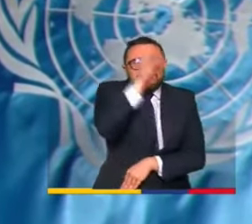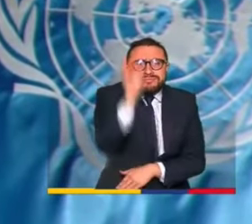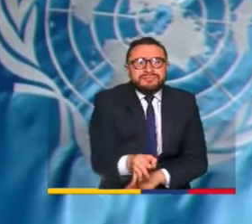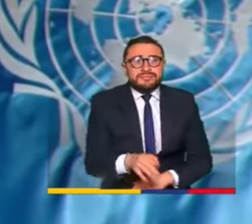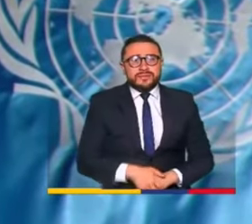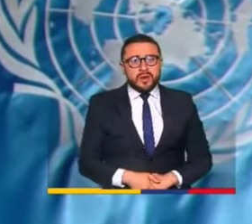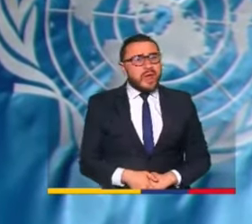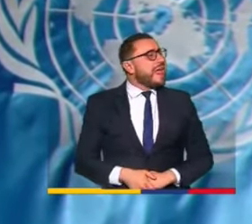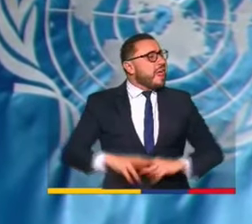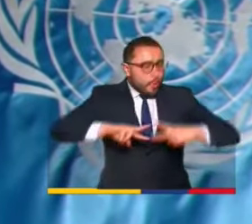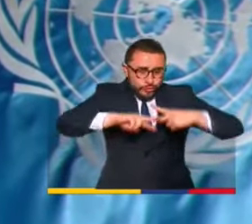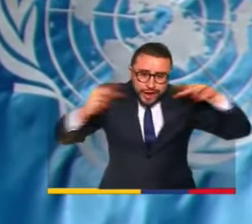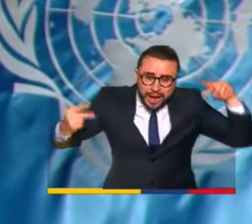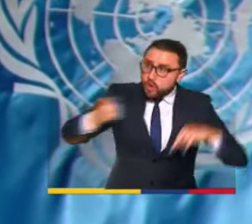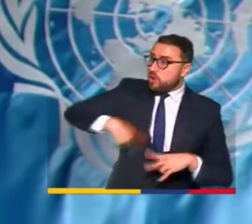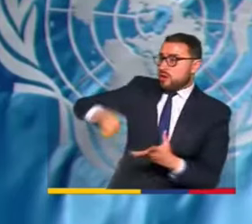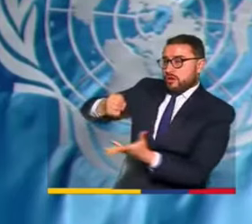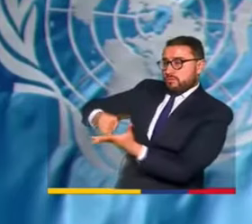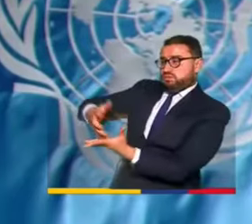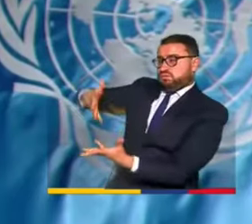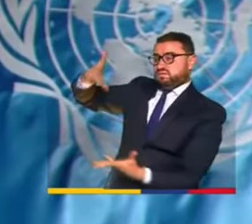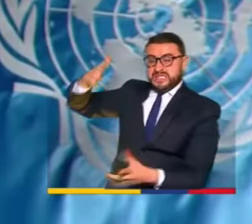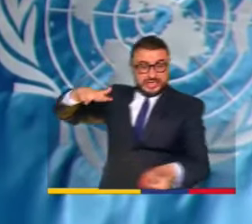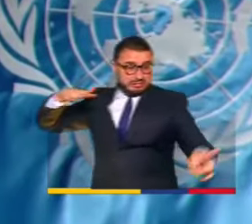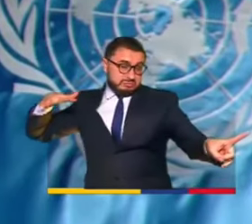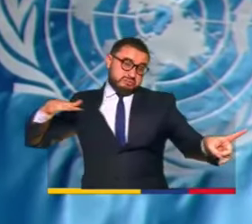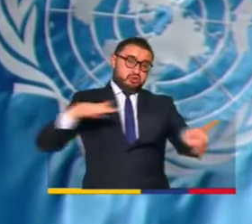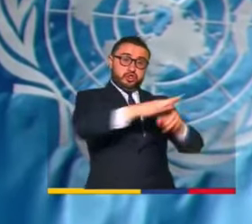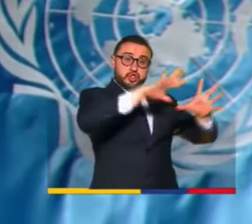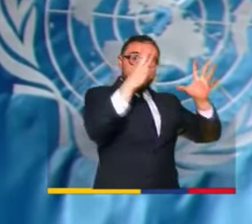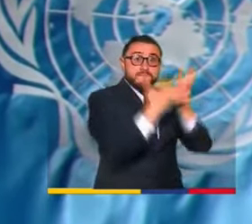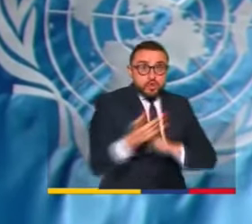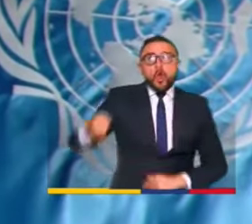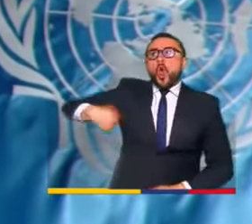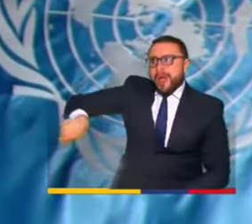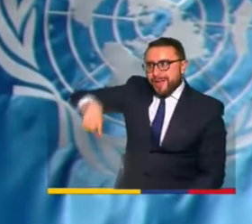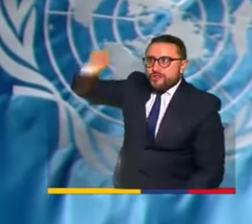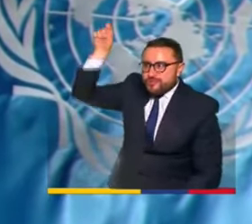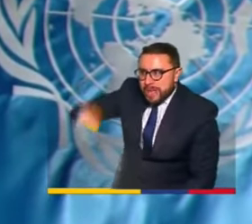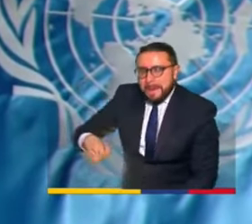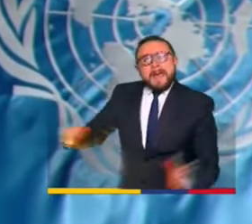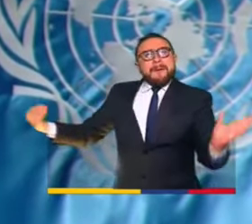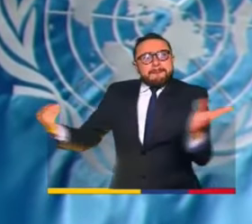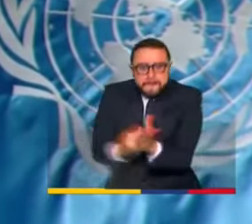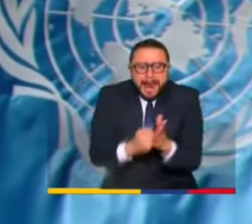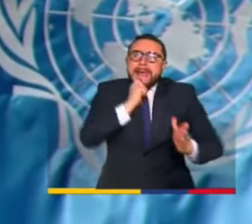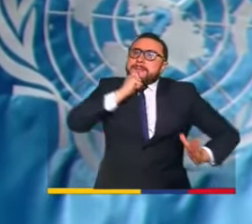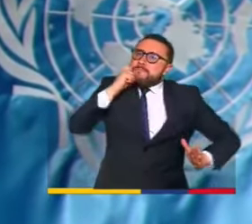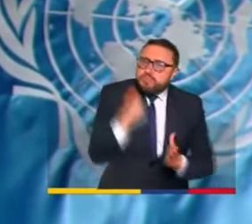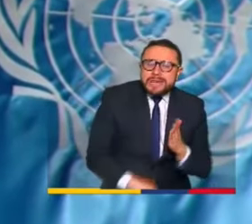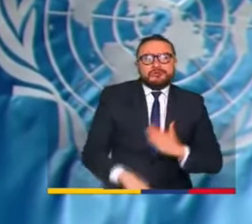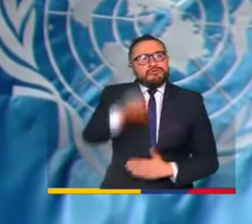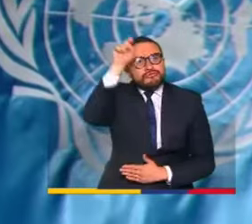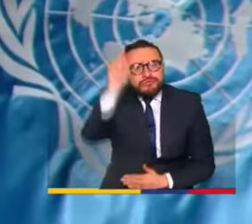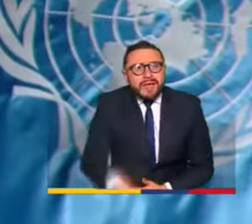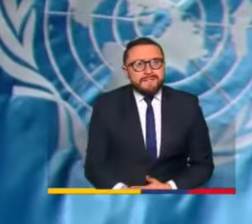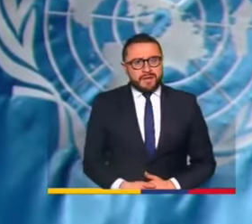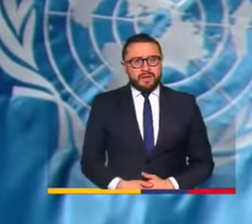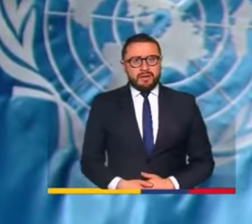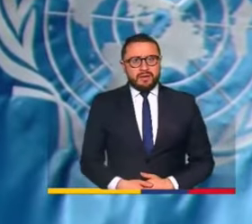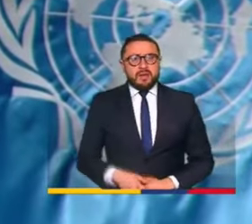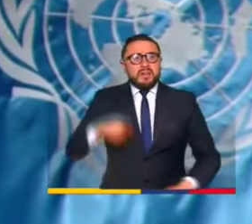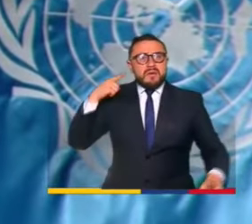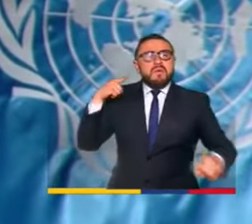ricos depredadores a quienes hay que cobrar los impuestos para eliminar el carbono